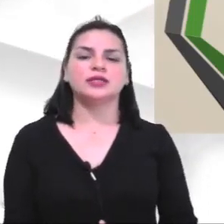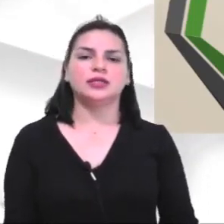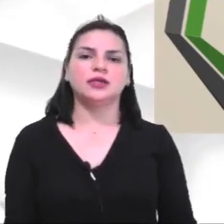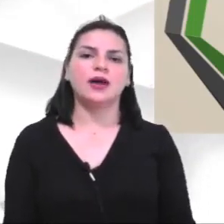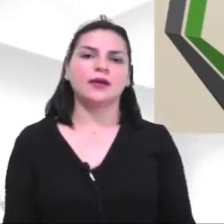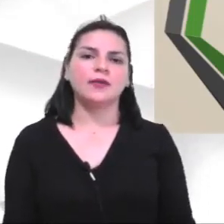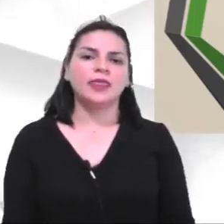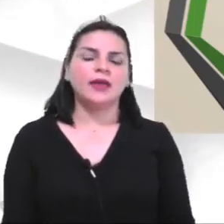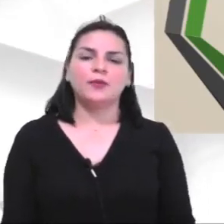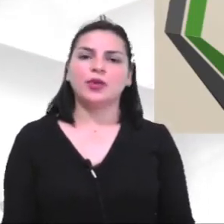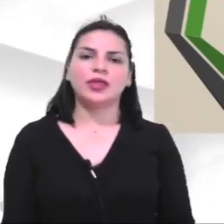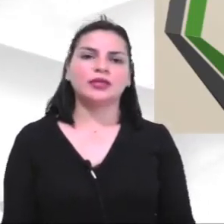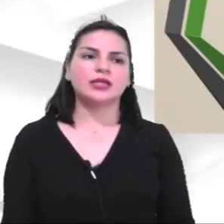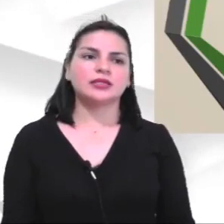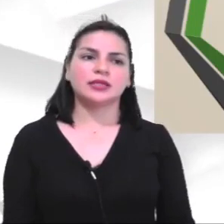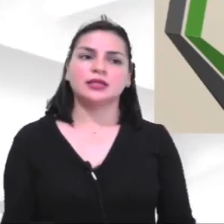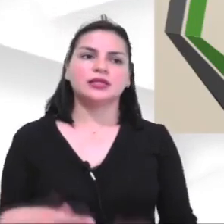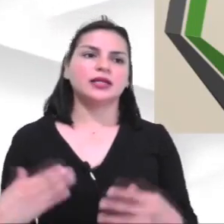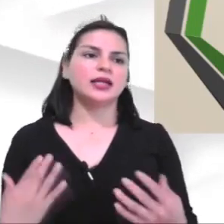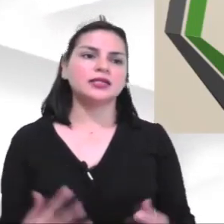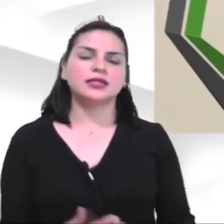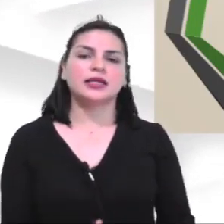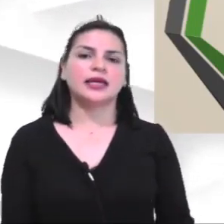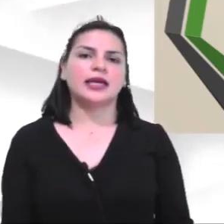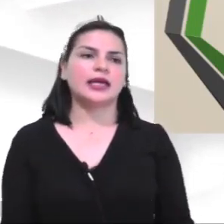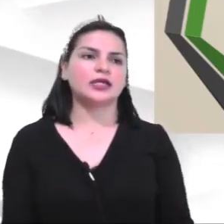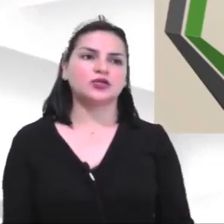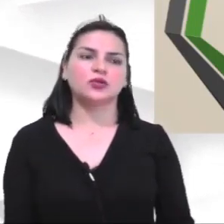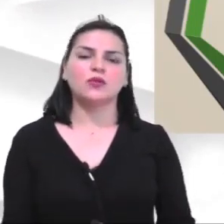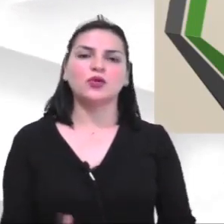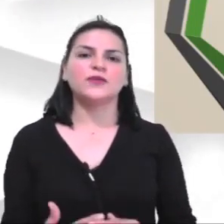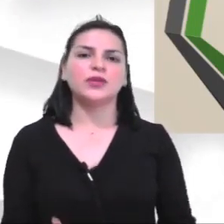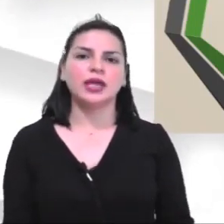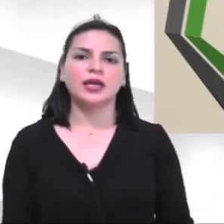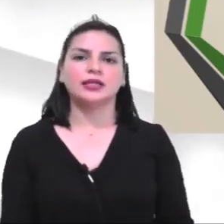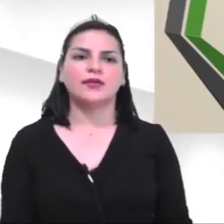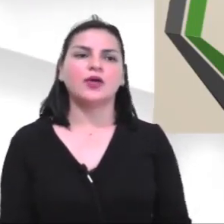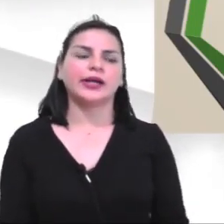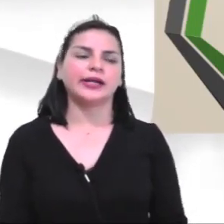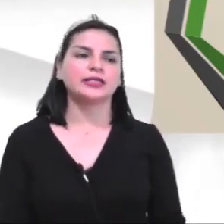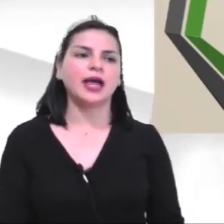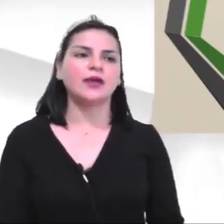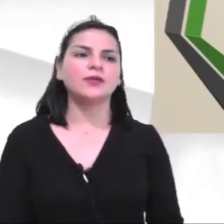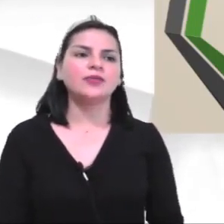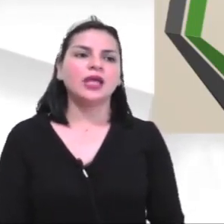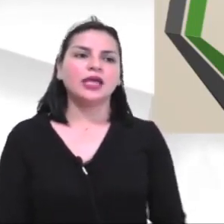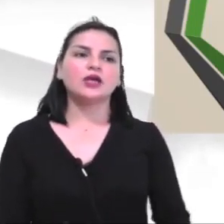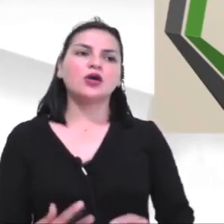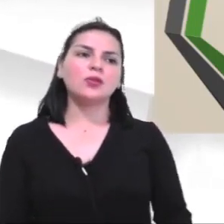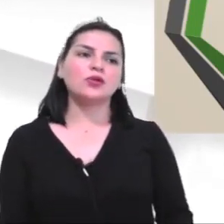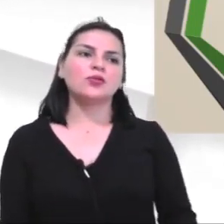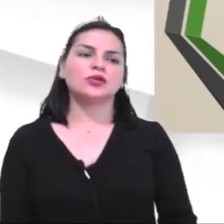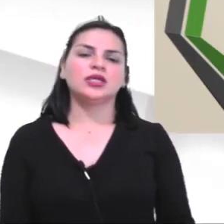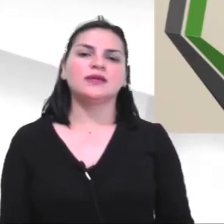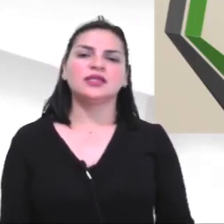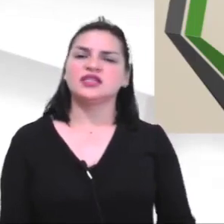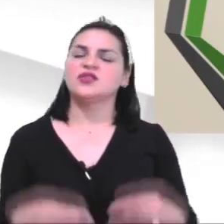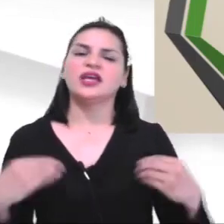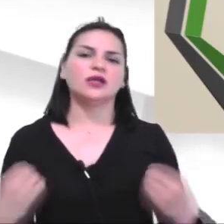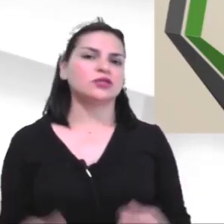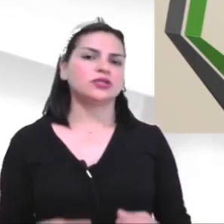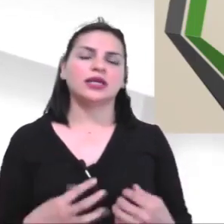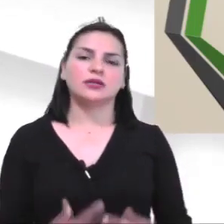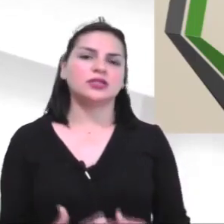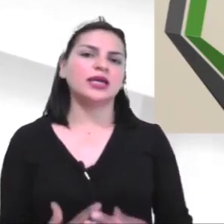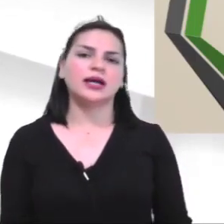van a incentivar? Pueden decirles que estuvo muy bien el trabajo que realizaron y cómo los motivan,